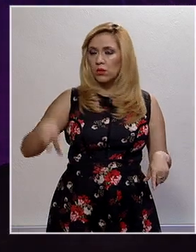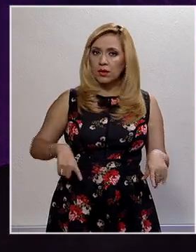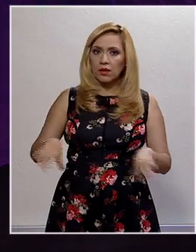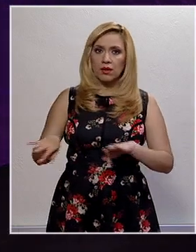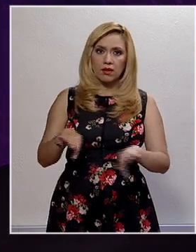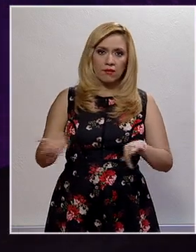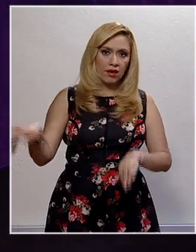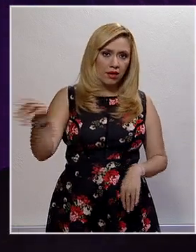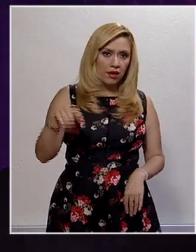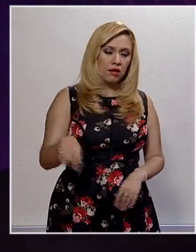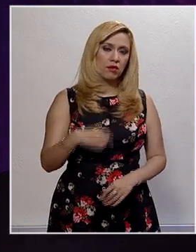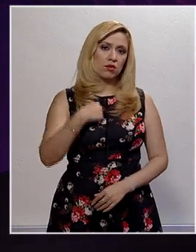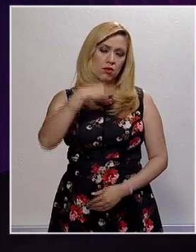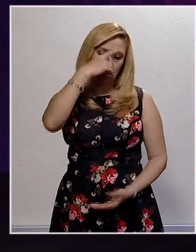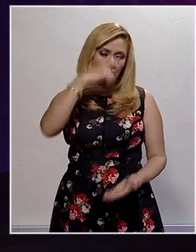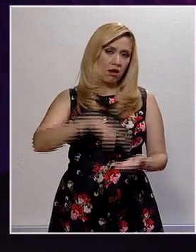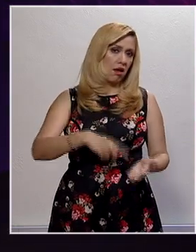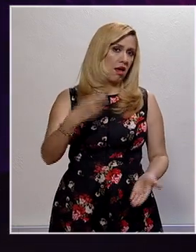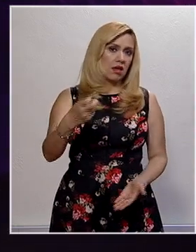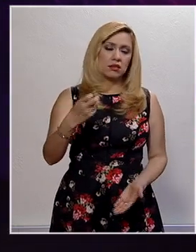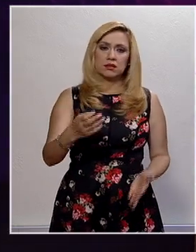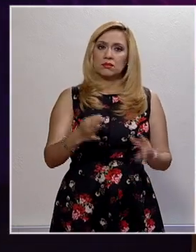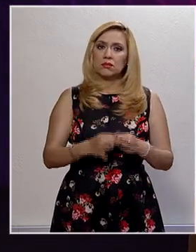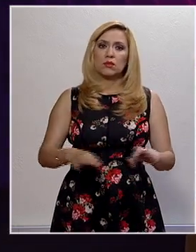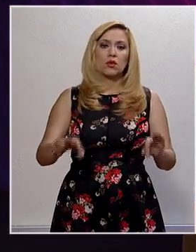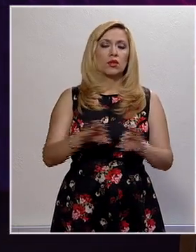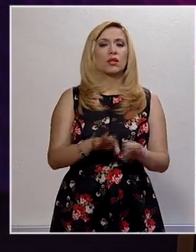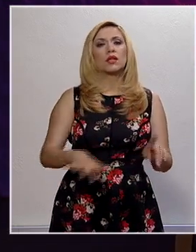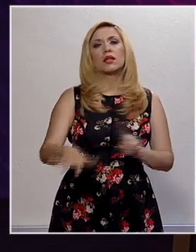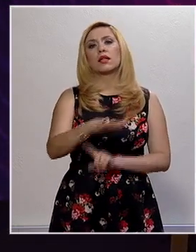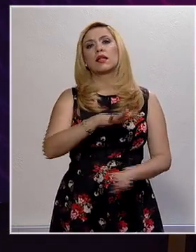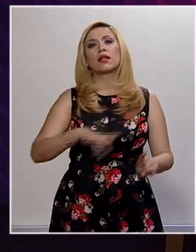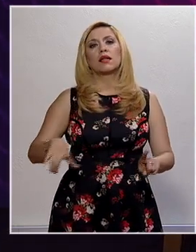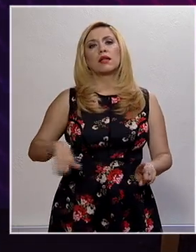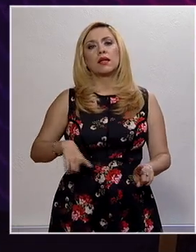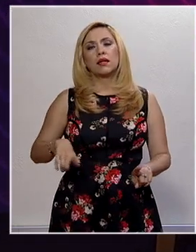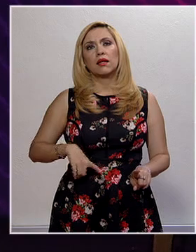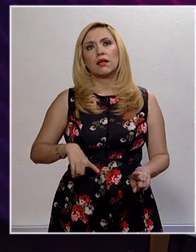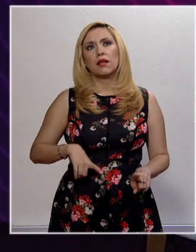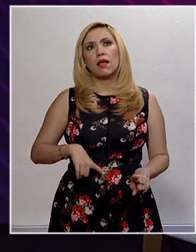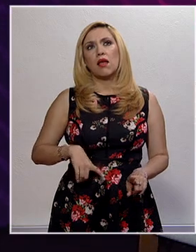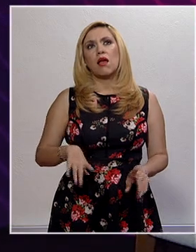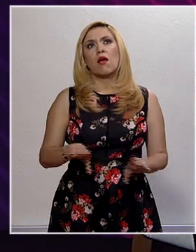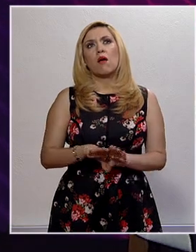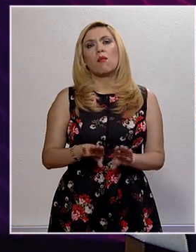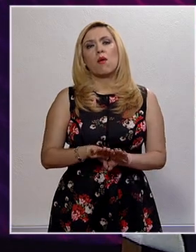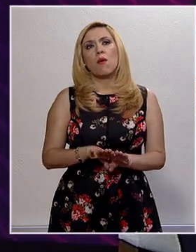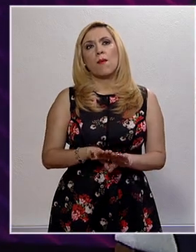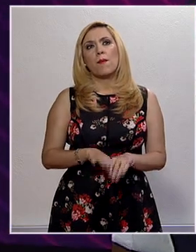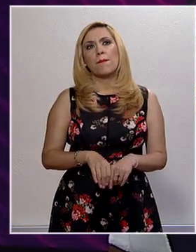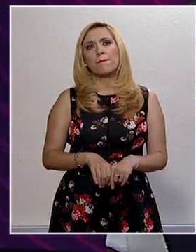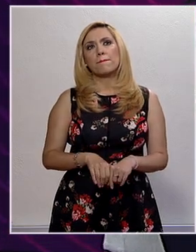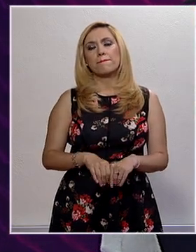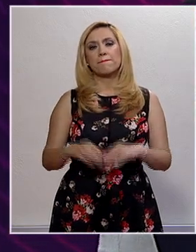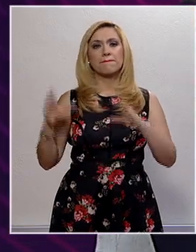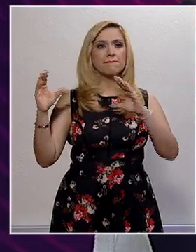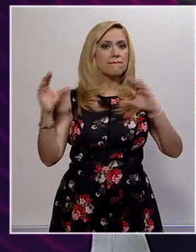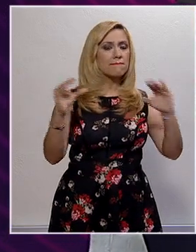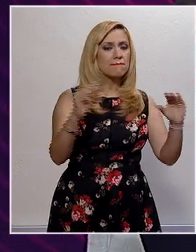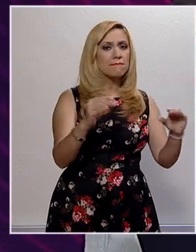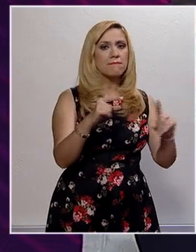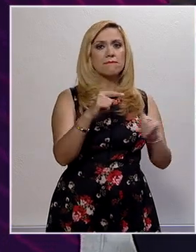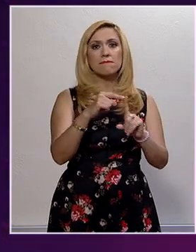funcionaria. Yo creo que también hay un contexto institucional sobre el cual la